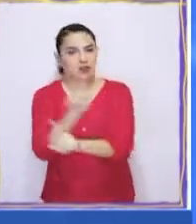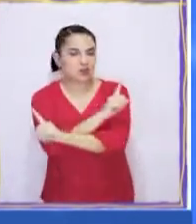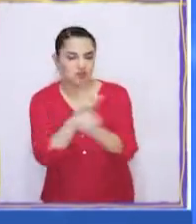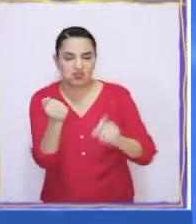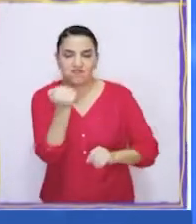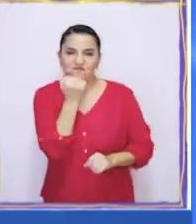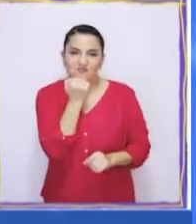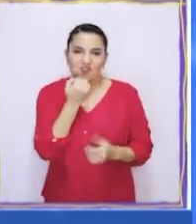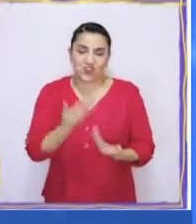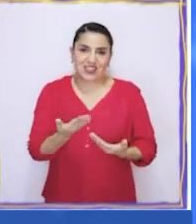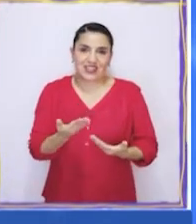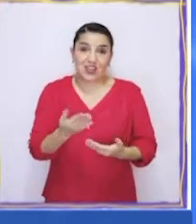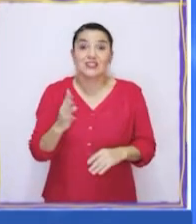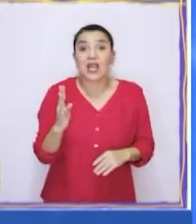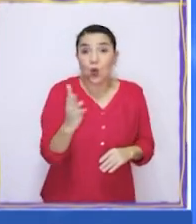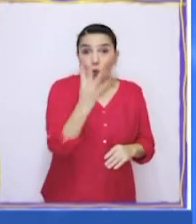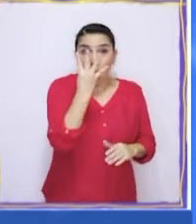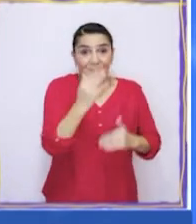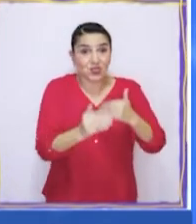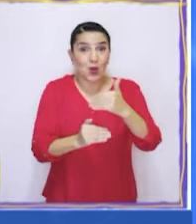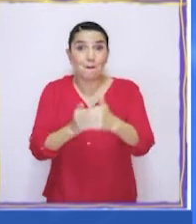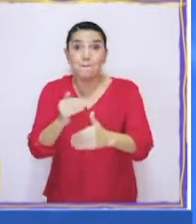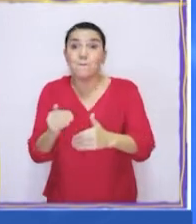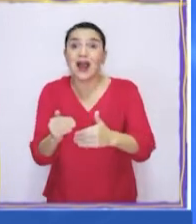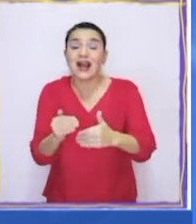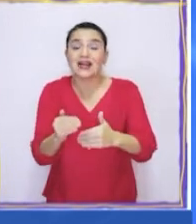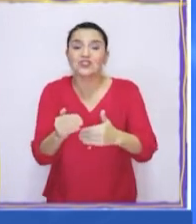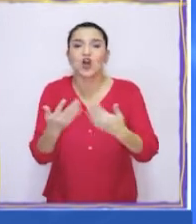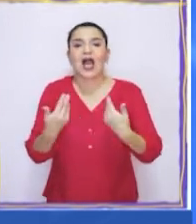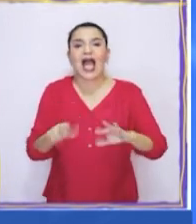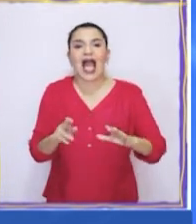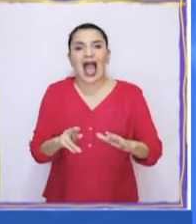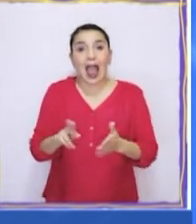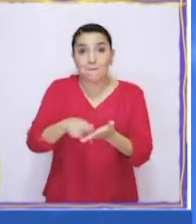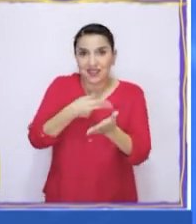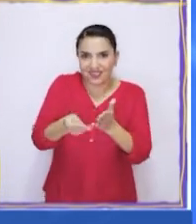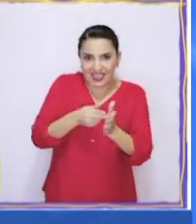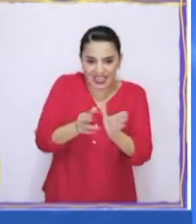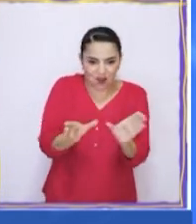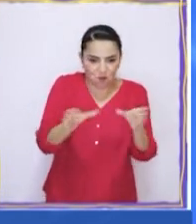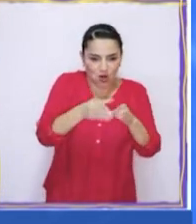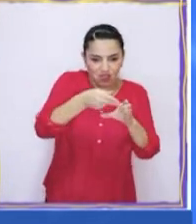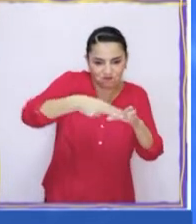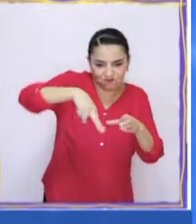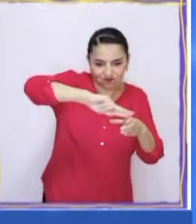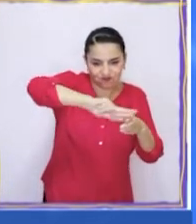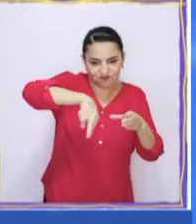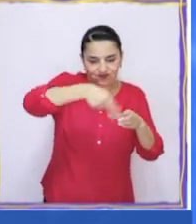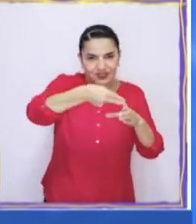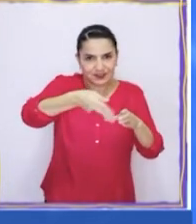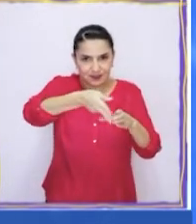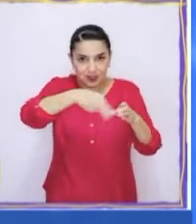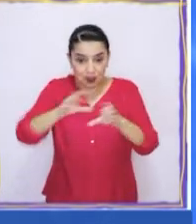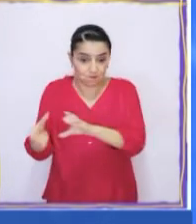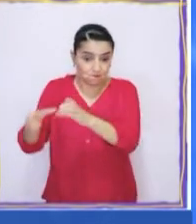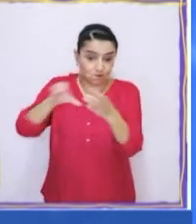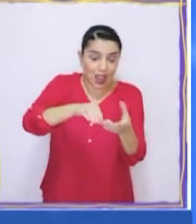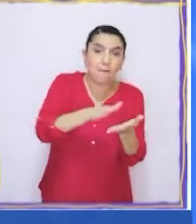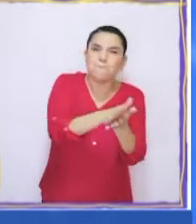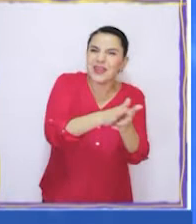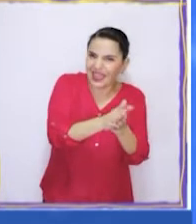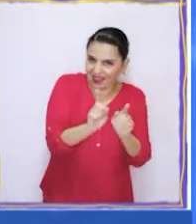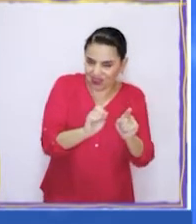equivoca entonces nuestro cuarto paso es el mantequilla del molde para que no se pegue